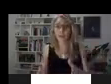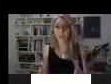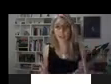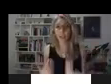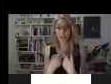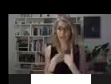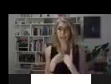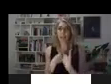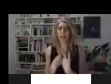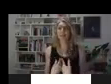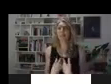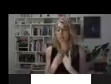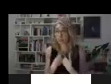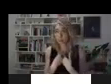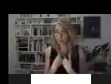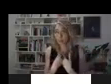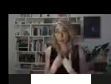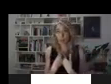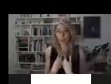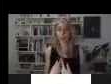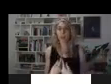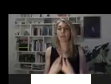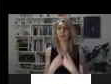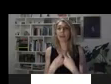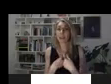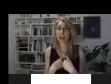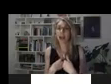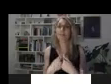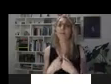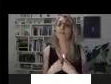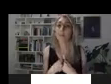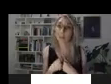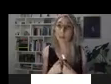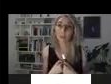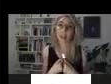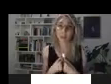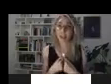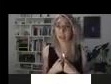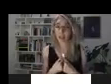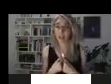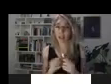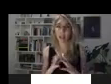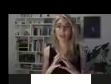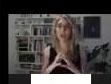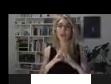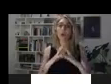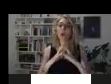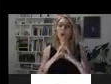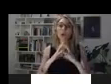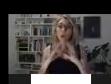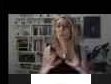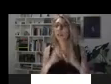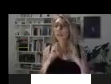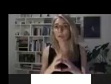de posibilidades para pensar mi propio recorrido en base a mi propia experiencia. Esto es